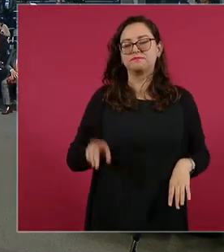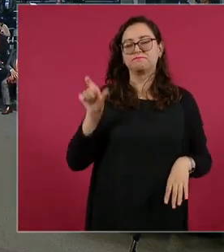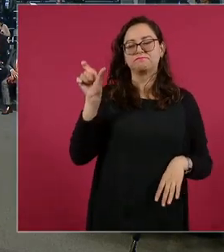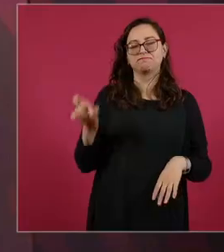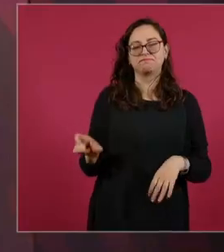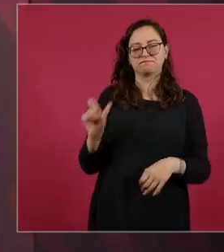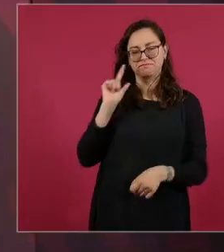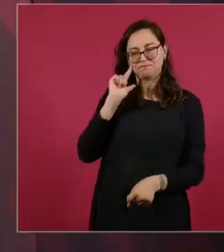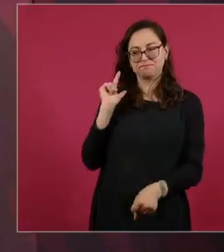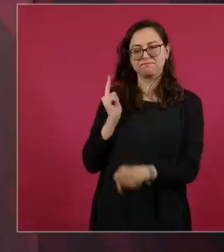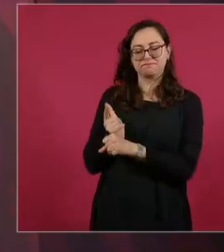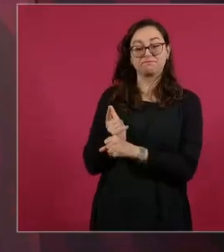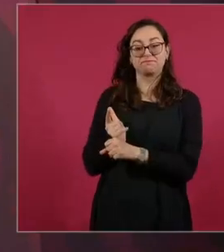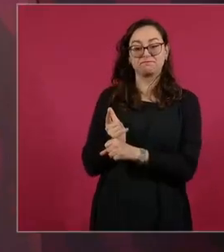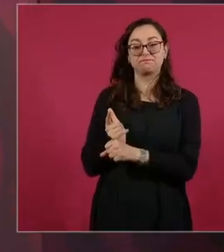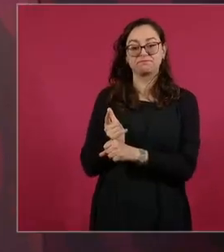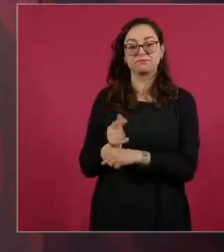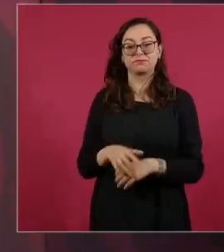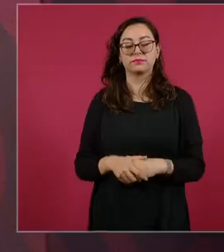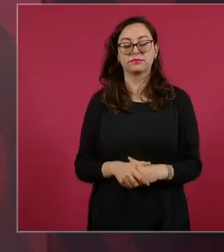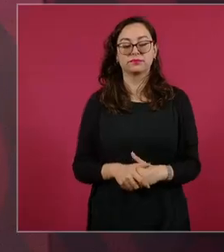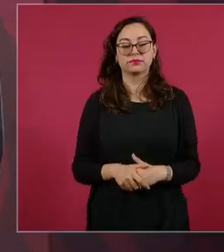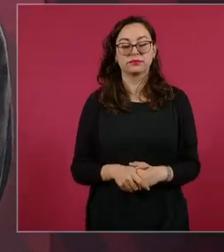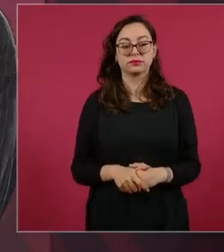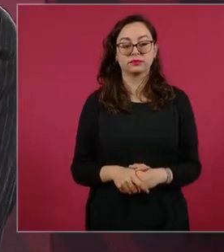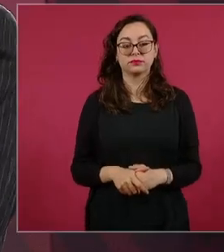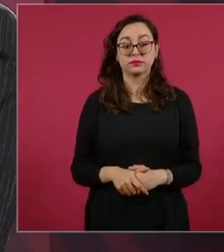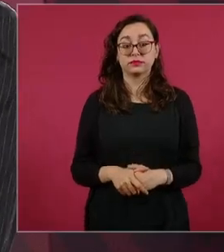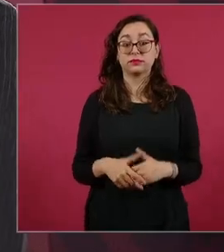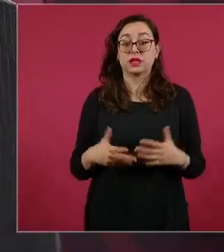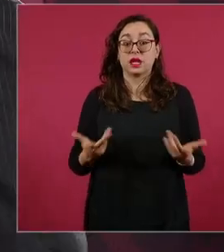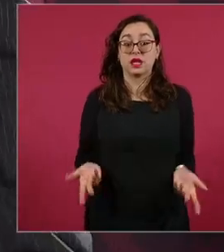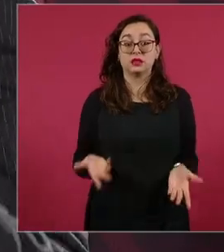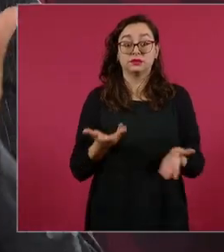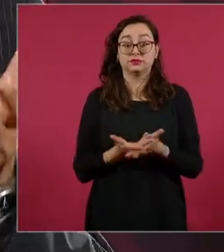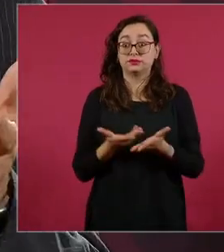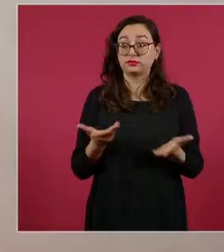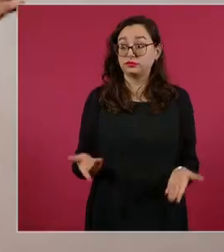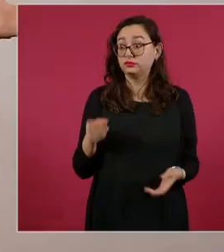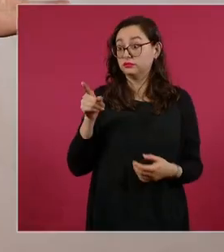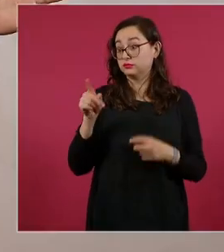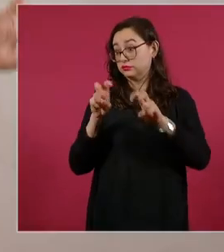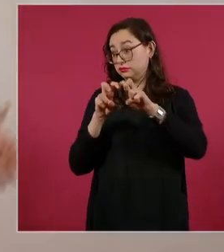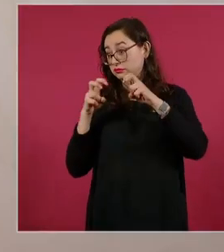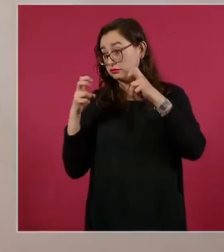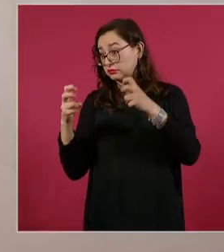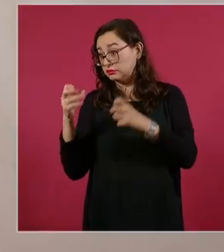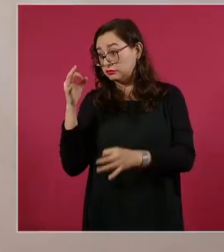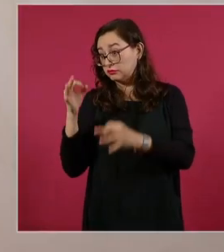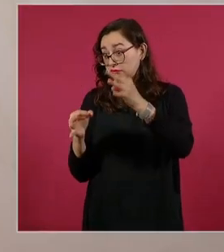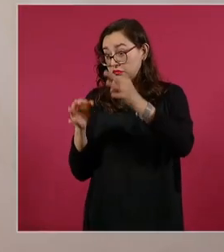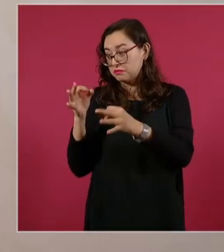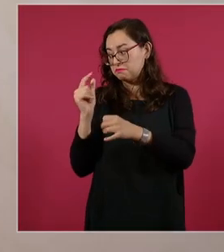lo de los ministros es eso